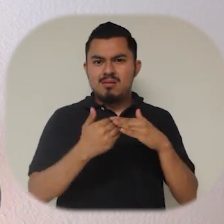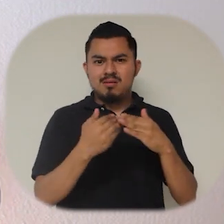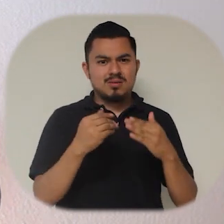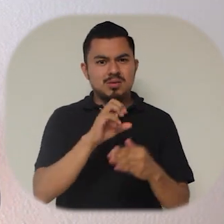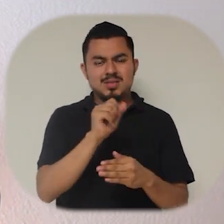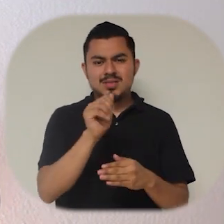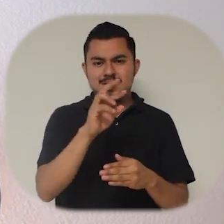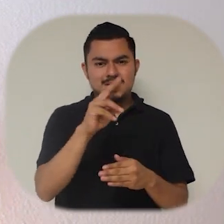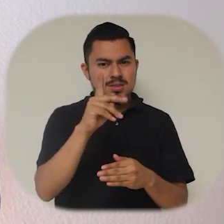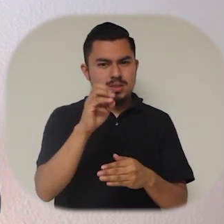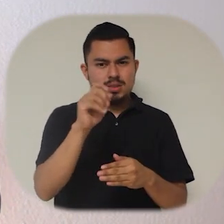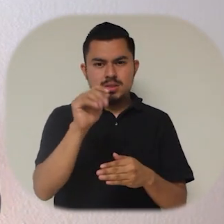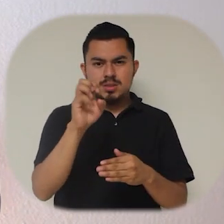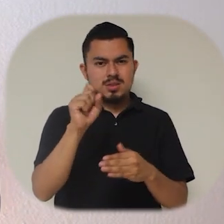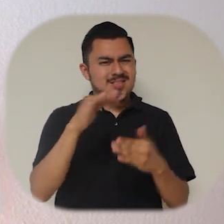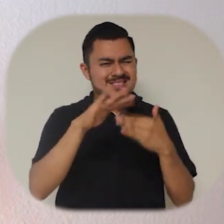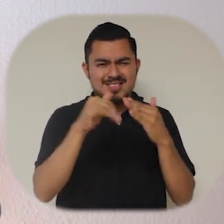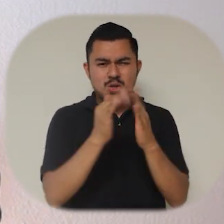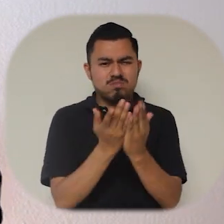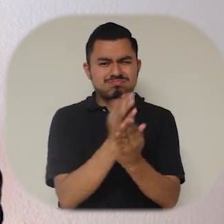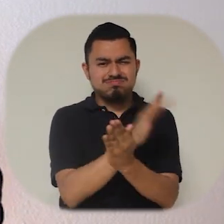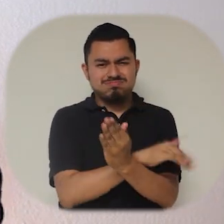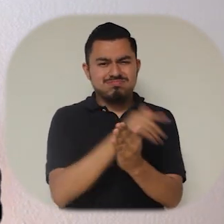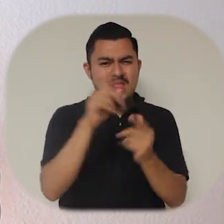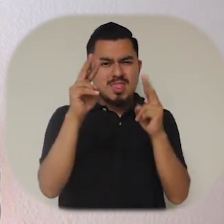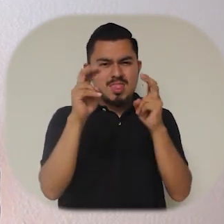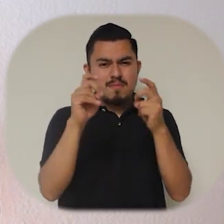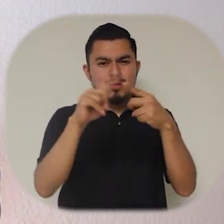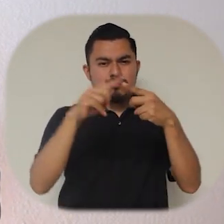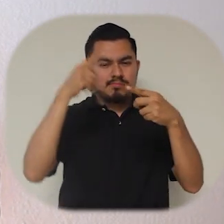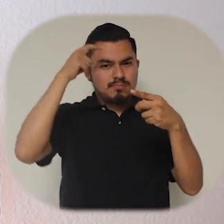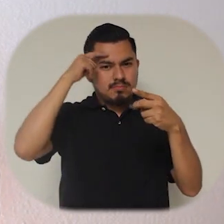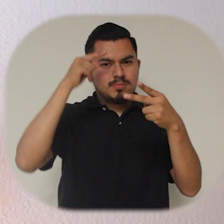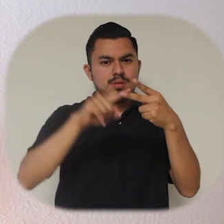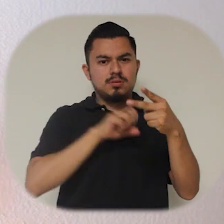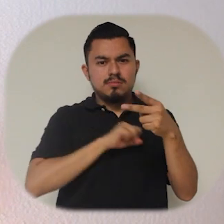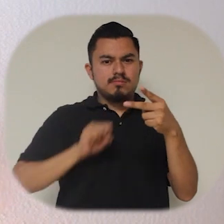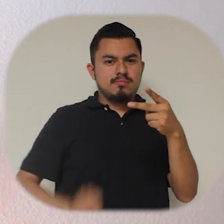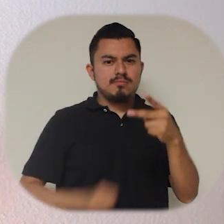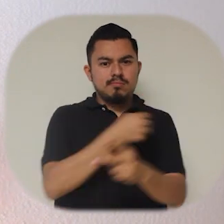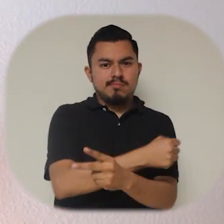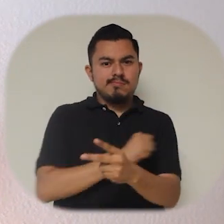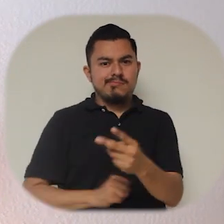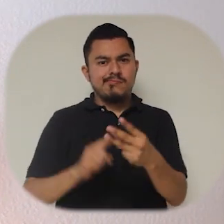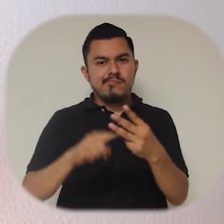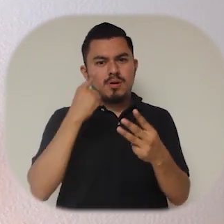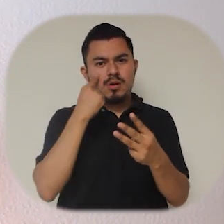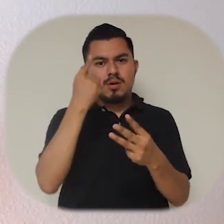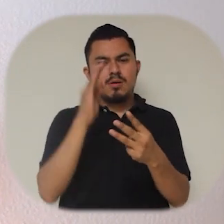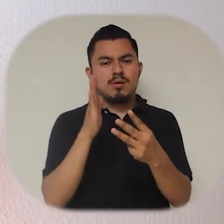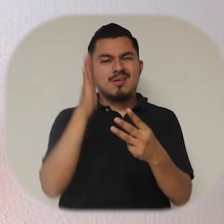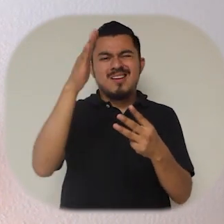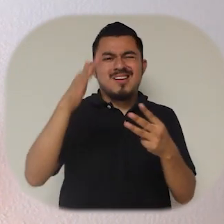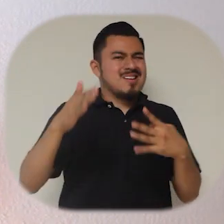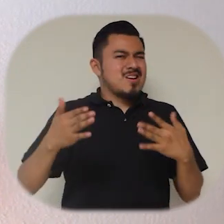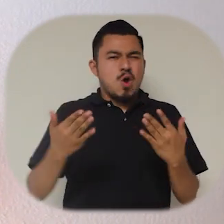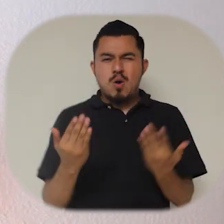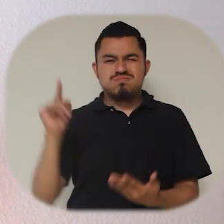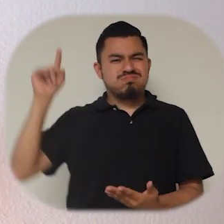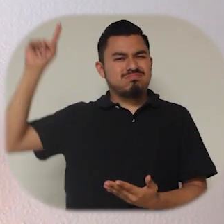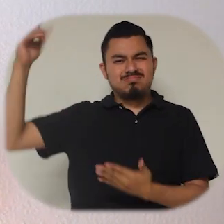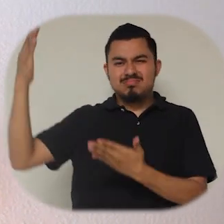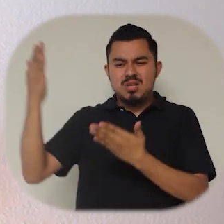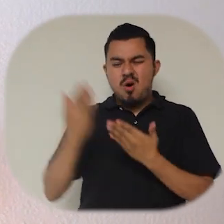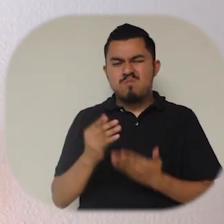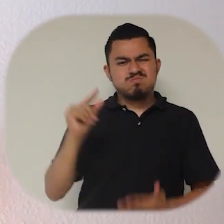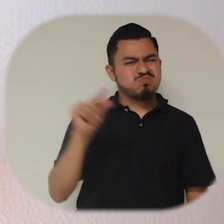Antiguo Testamento habla de los reyes, sacerdotes y profetas. ¿Y por qué es que Dios entonces permitió que esto fuera de